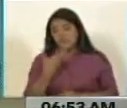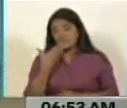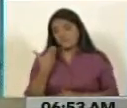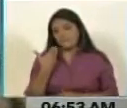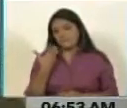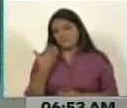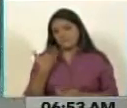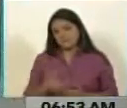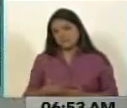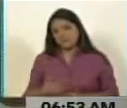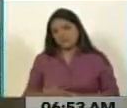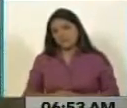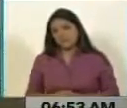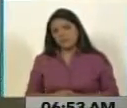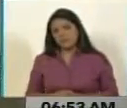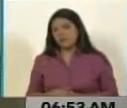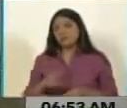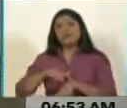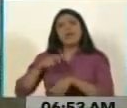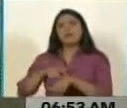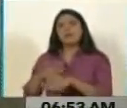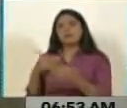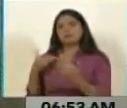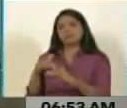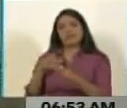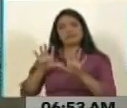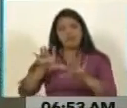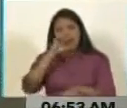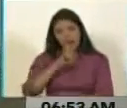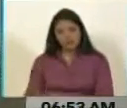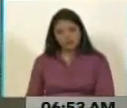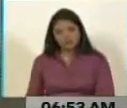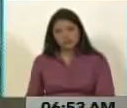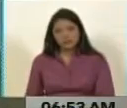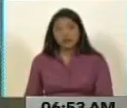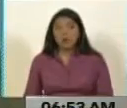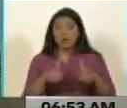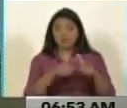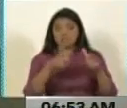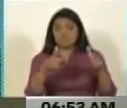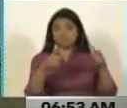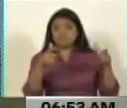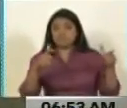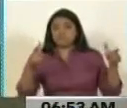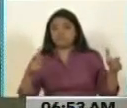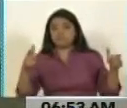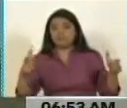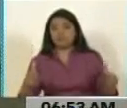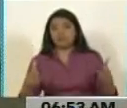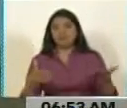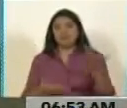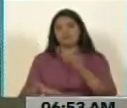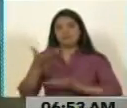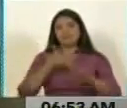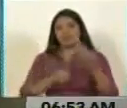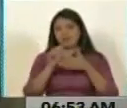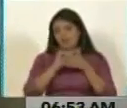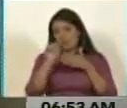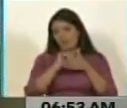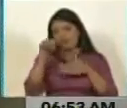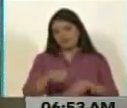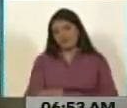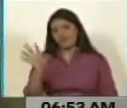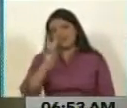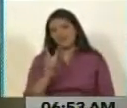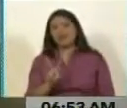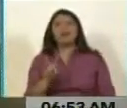no sería menor. No, digo, para que seamos un número importante en el ingreso de divisa en el país. Claro. Ha pasado